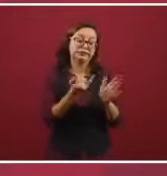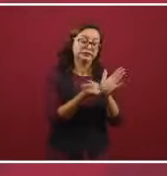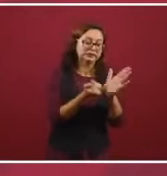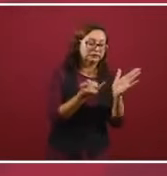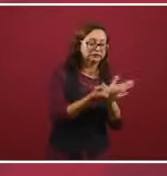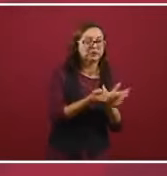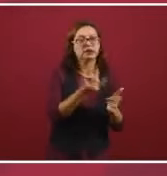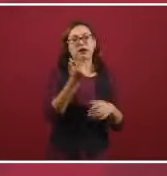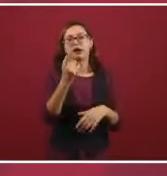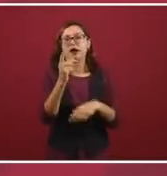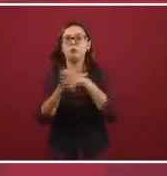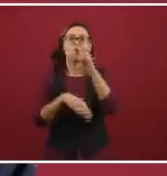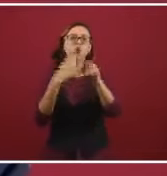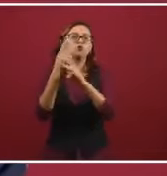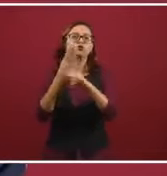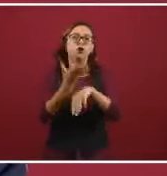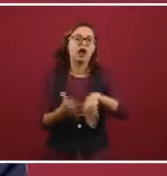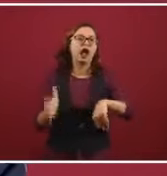¿sí?, los